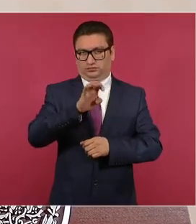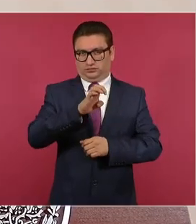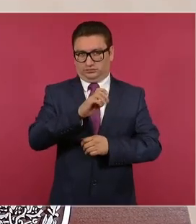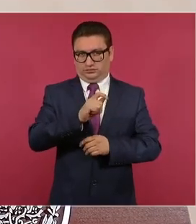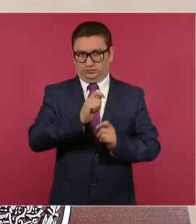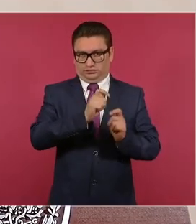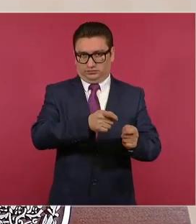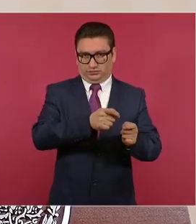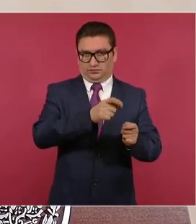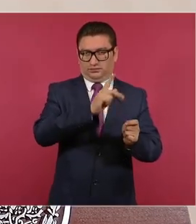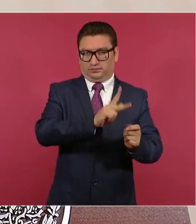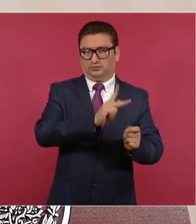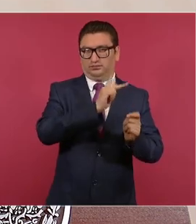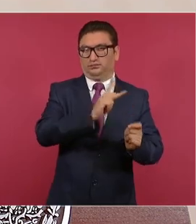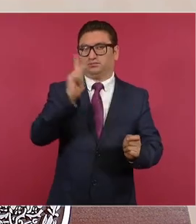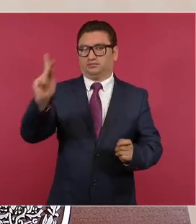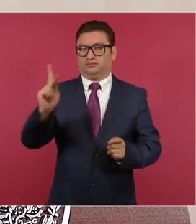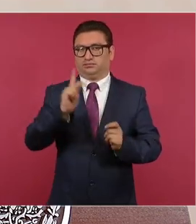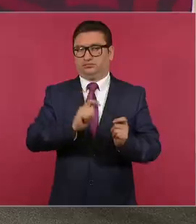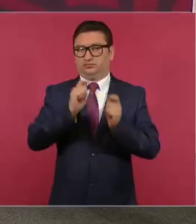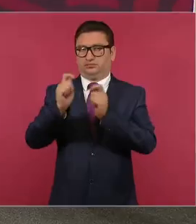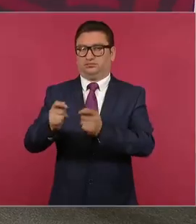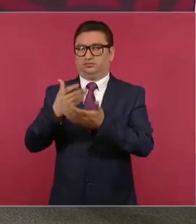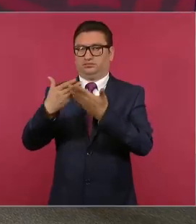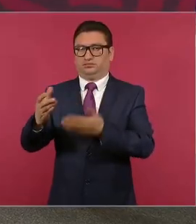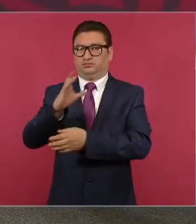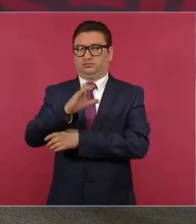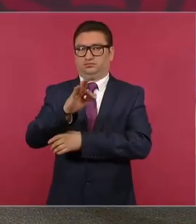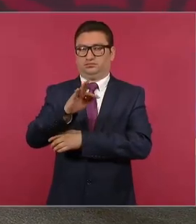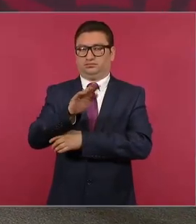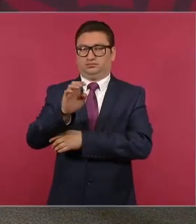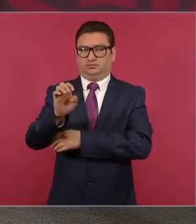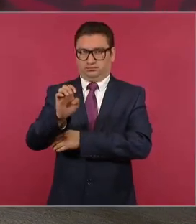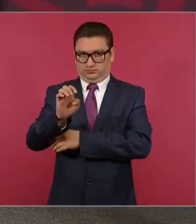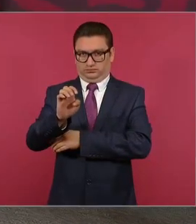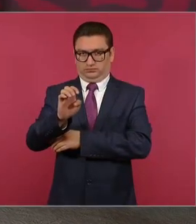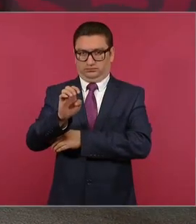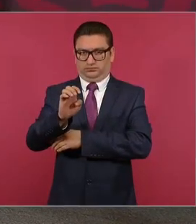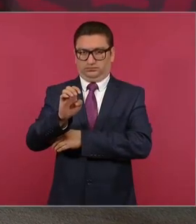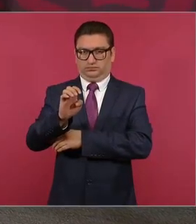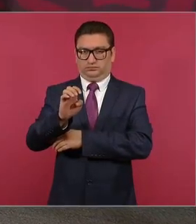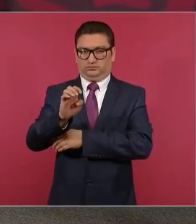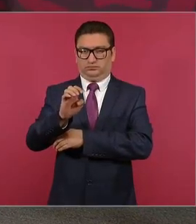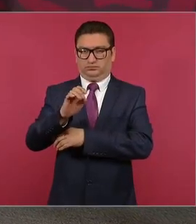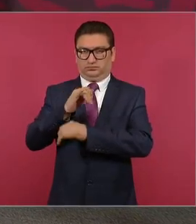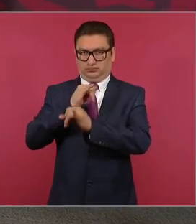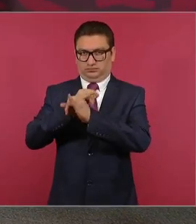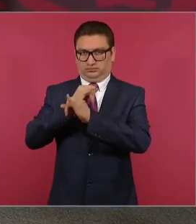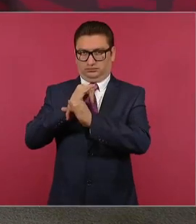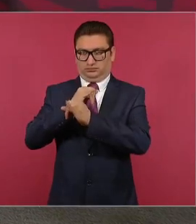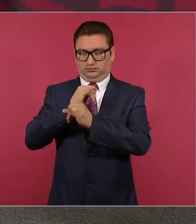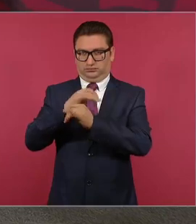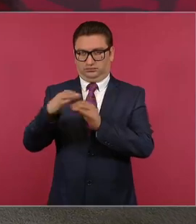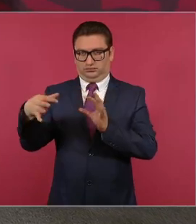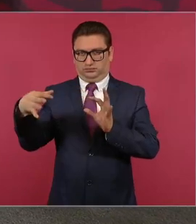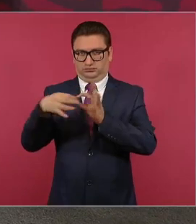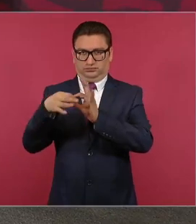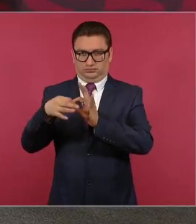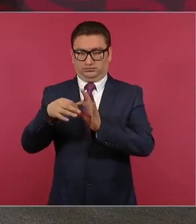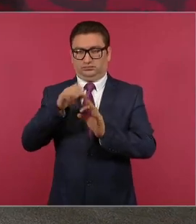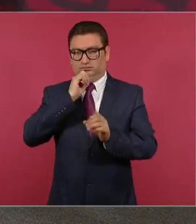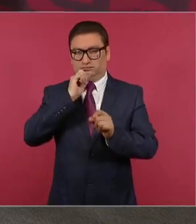energía eléctrica, así también la Comisión Federal de Electricidad va a